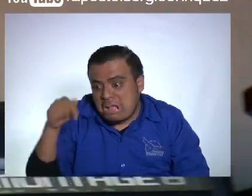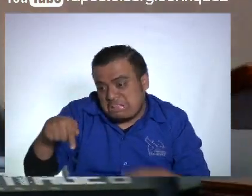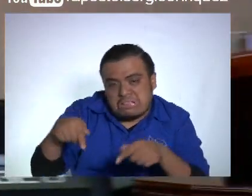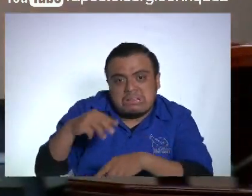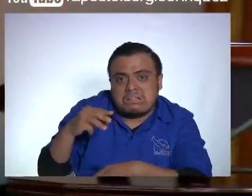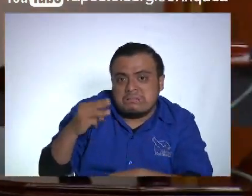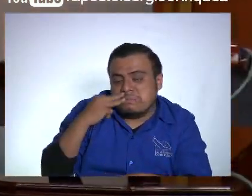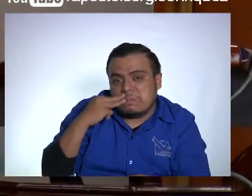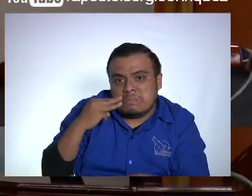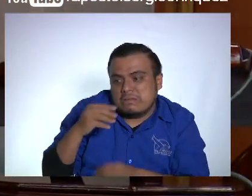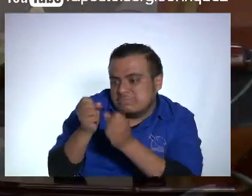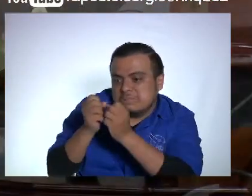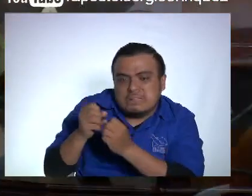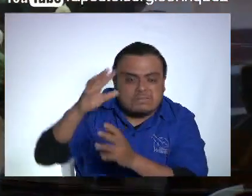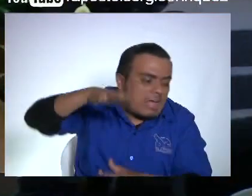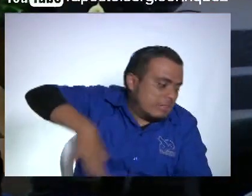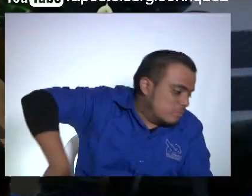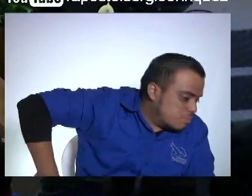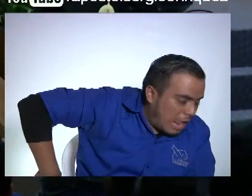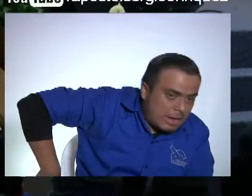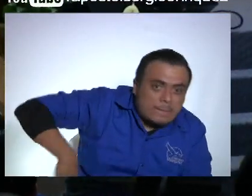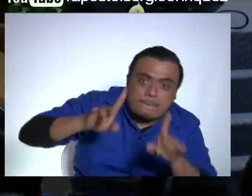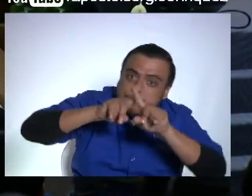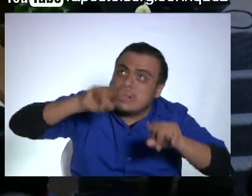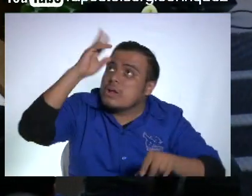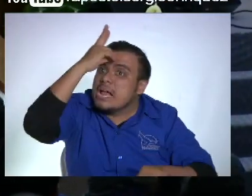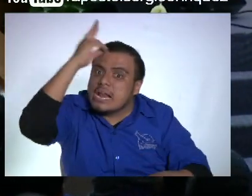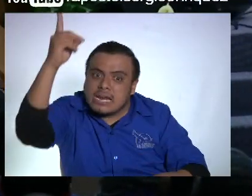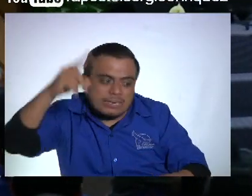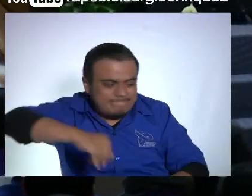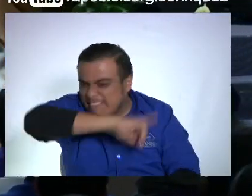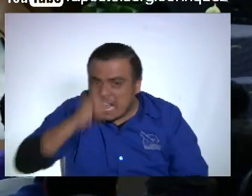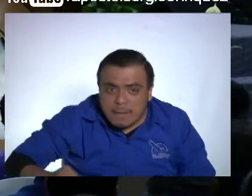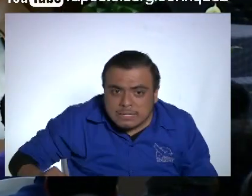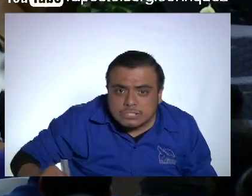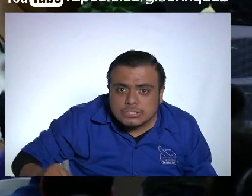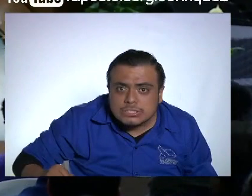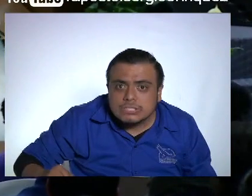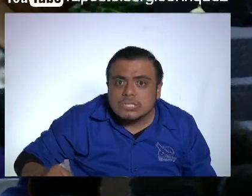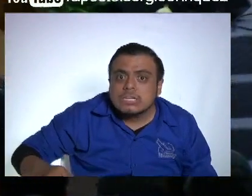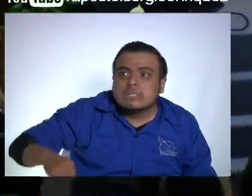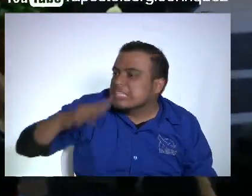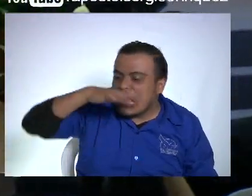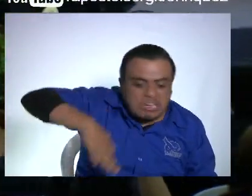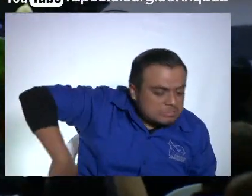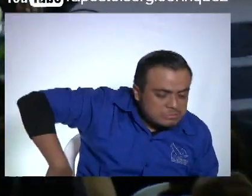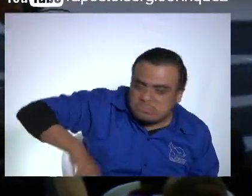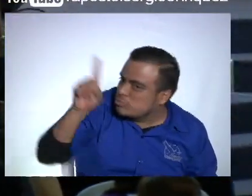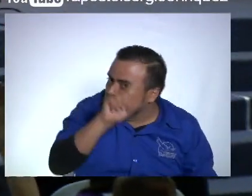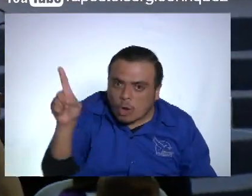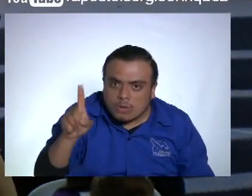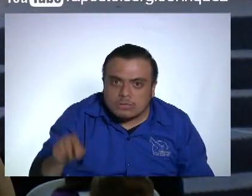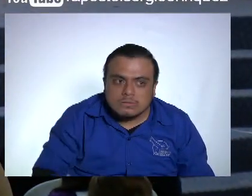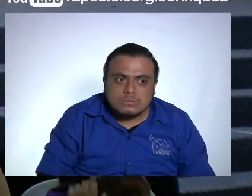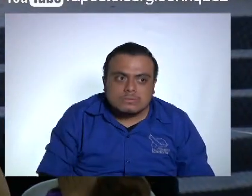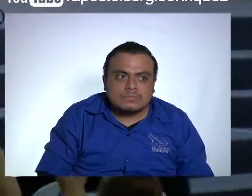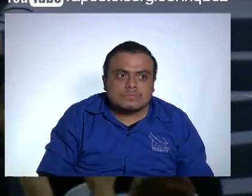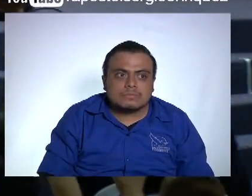tu mamá, tus hermanos, pero el Rey de Reyes jamás te va a abandonar, jamás te